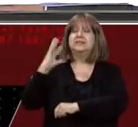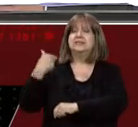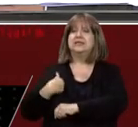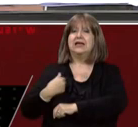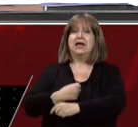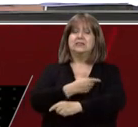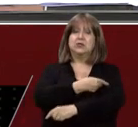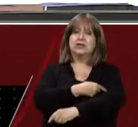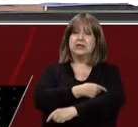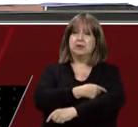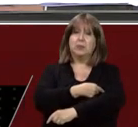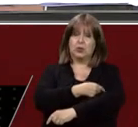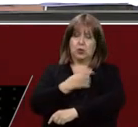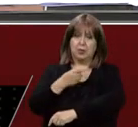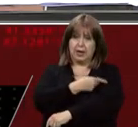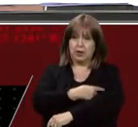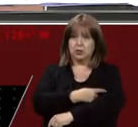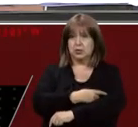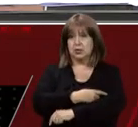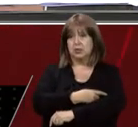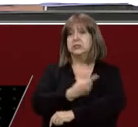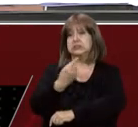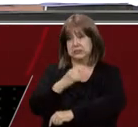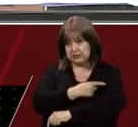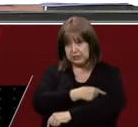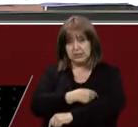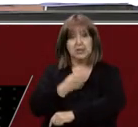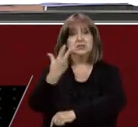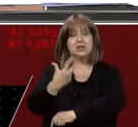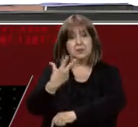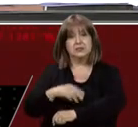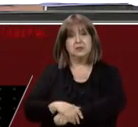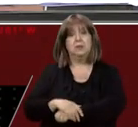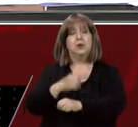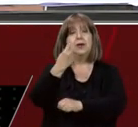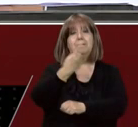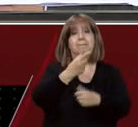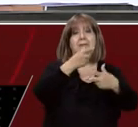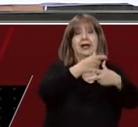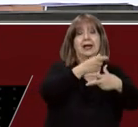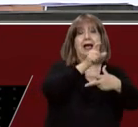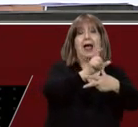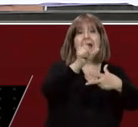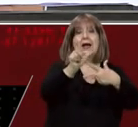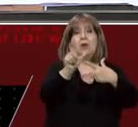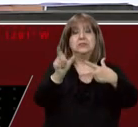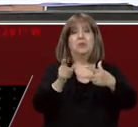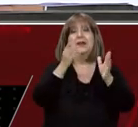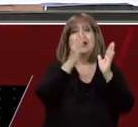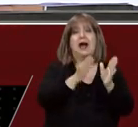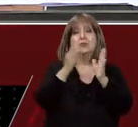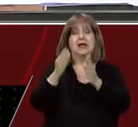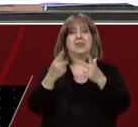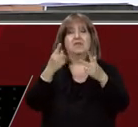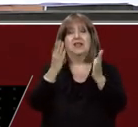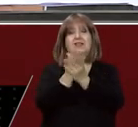¿eso que tiene puesto de manga corta? Así, 3 veces. ¿Por qué? Porque hay que preguntarle para cada causa. ¿A usted le parece sensato eso? No. Con la